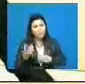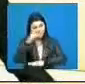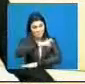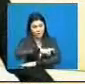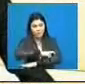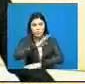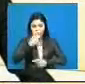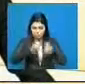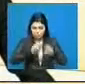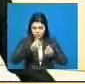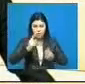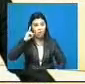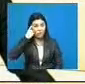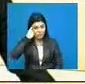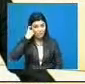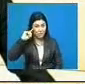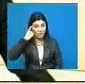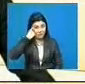en las finanzas públicas,